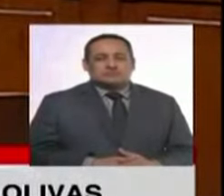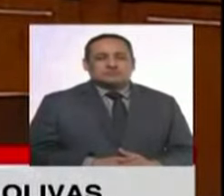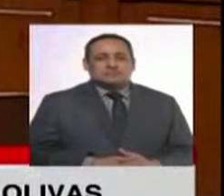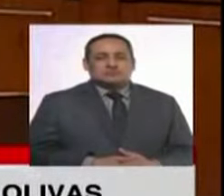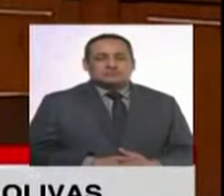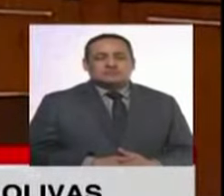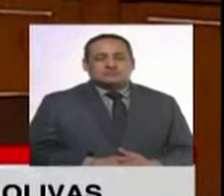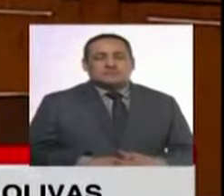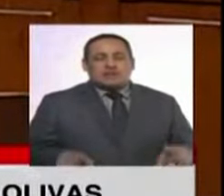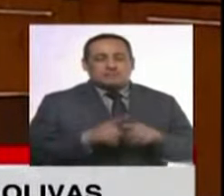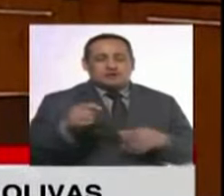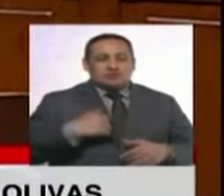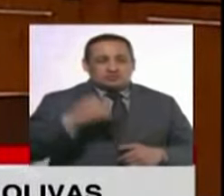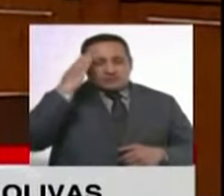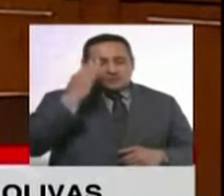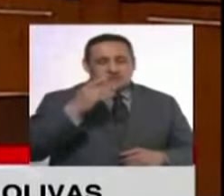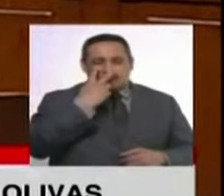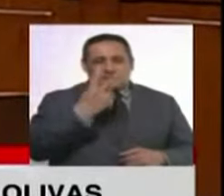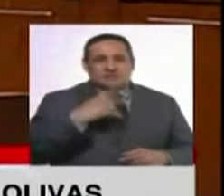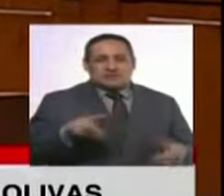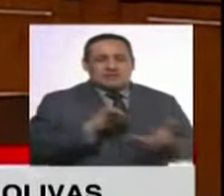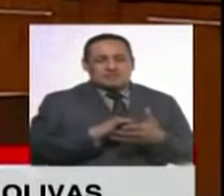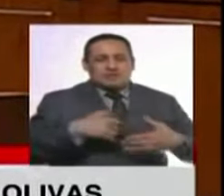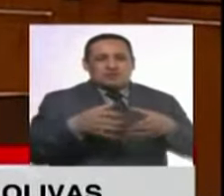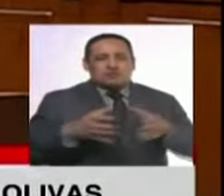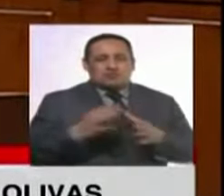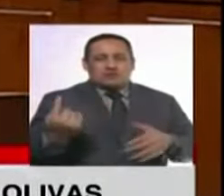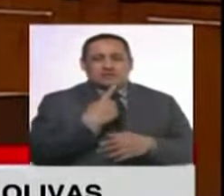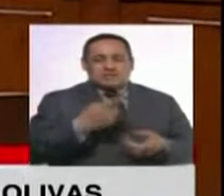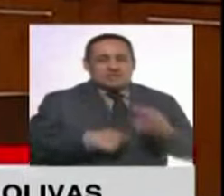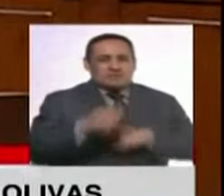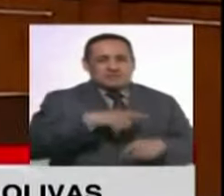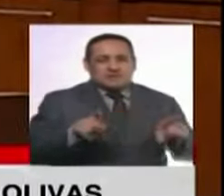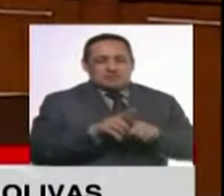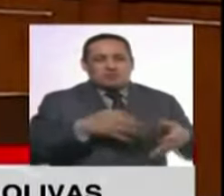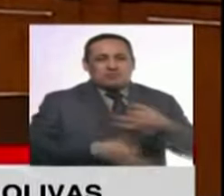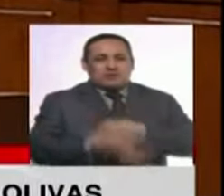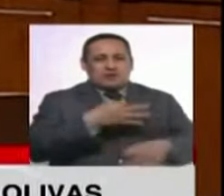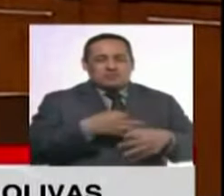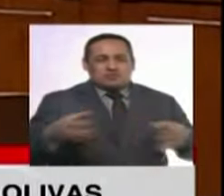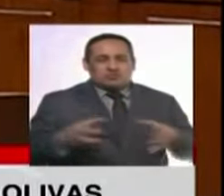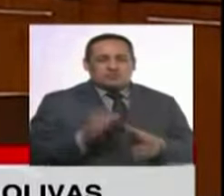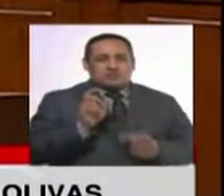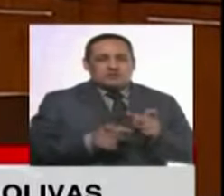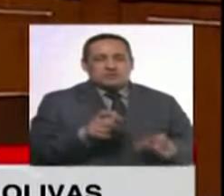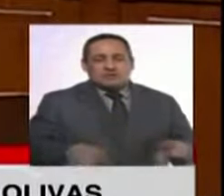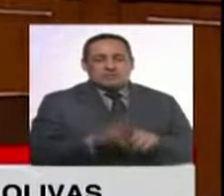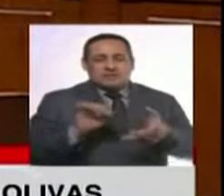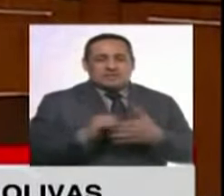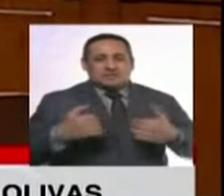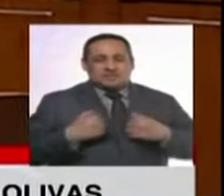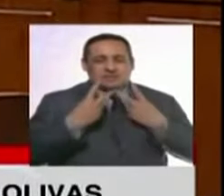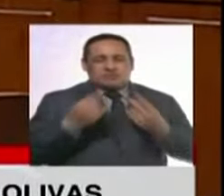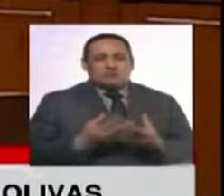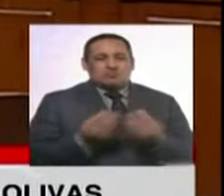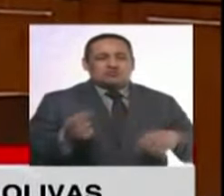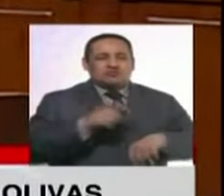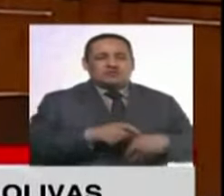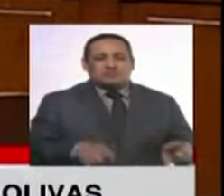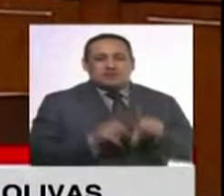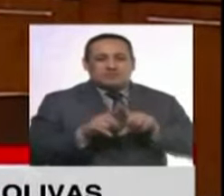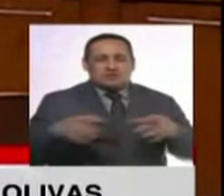sí tengo conocimiento también de que hay unidades Generalmente hay que hacer un cambio de personal porque uno tiene mucho tiempo en